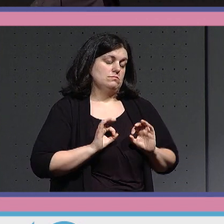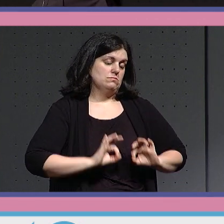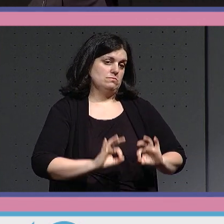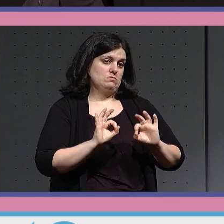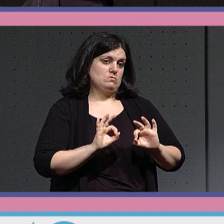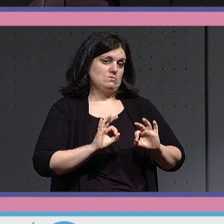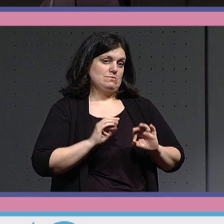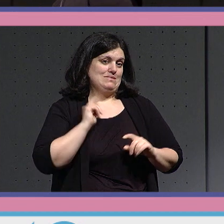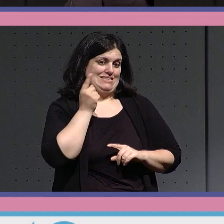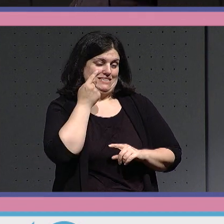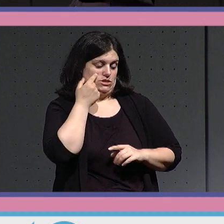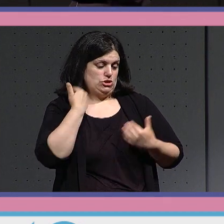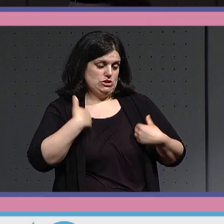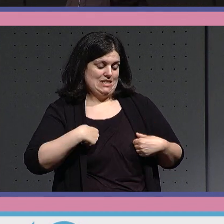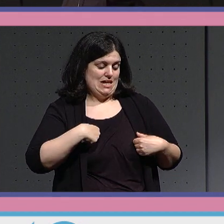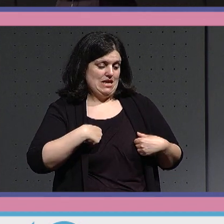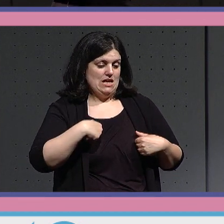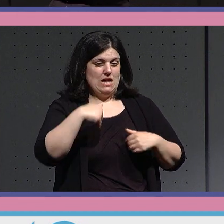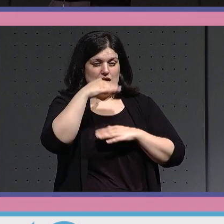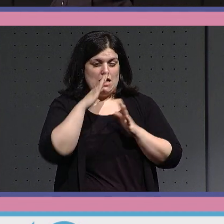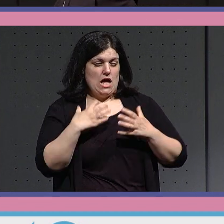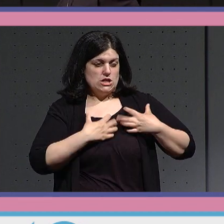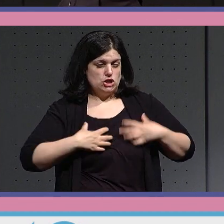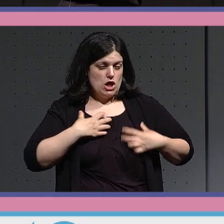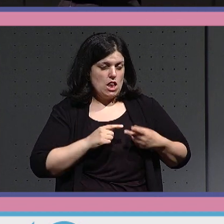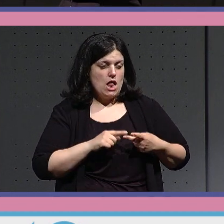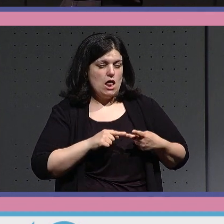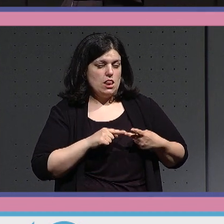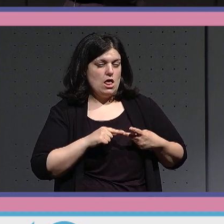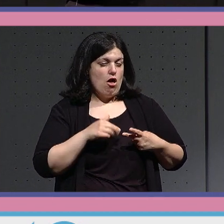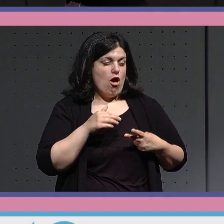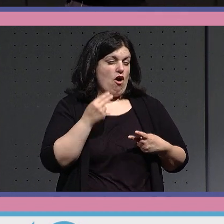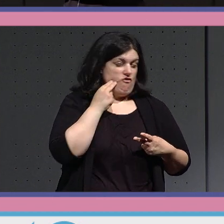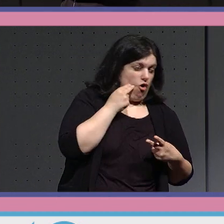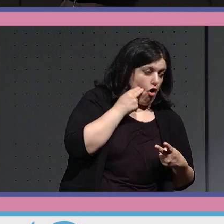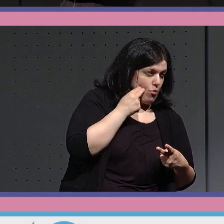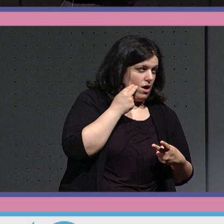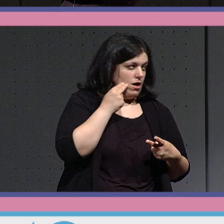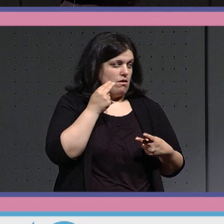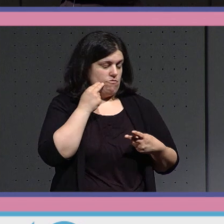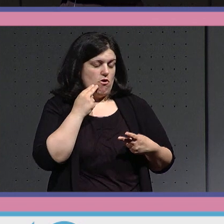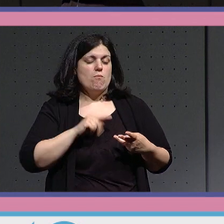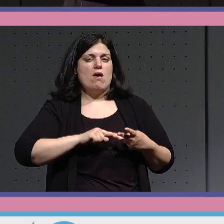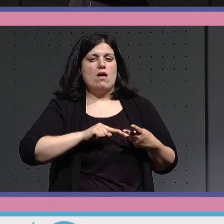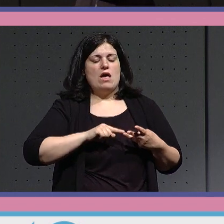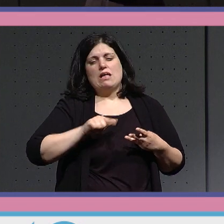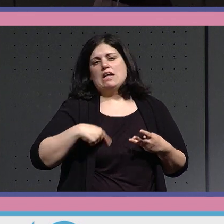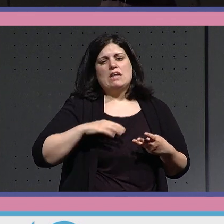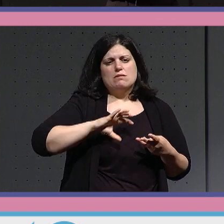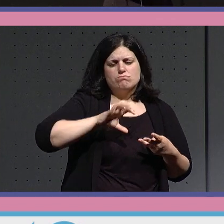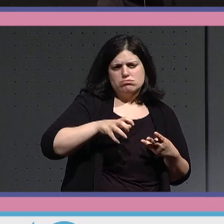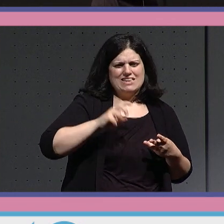los diagnósticos, trastorno de ansiedad generalizada, trastorno fóbico, la fobia social, que es uno de los más prevalentes dentro de los